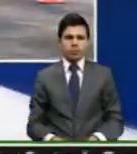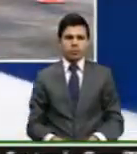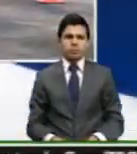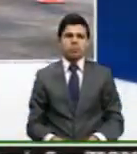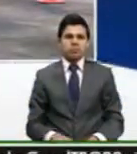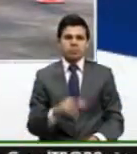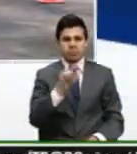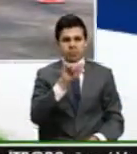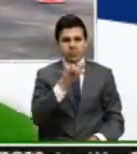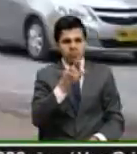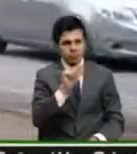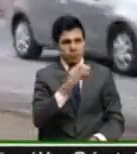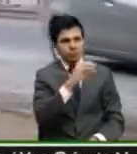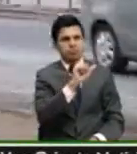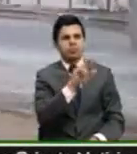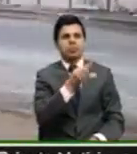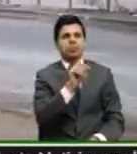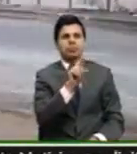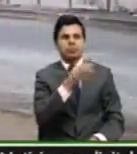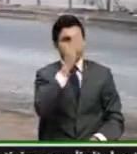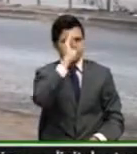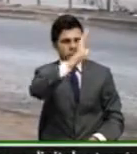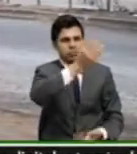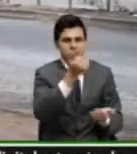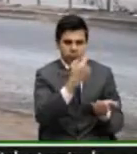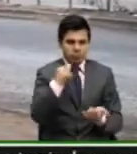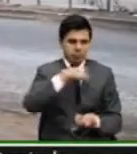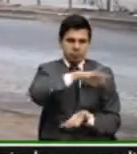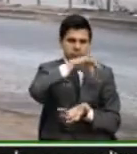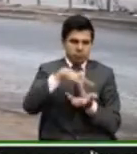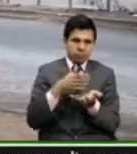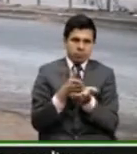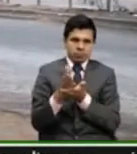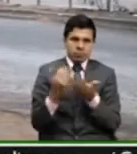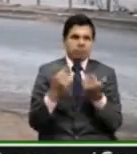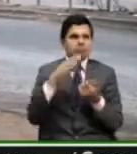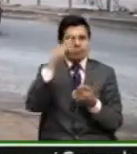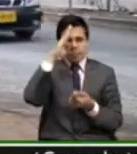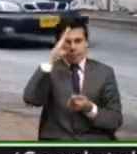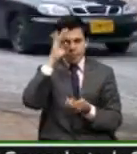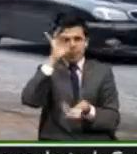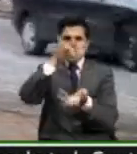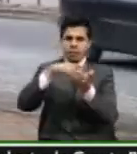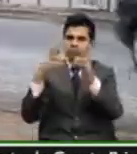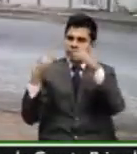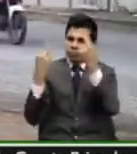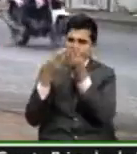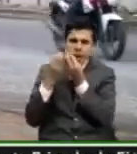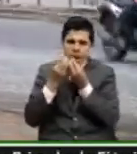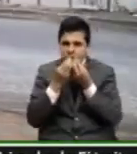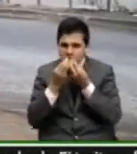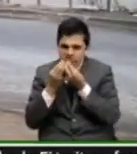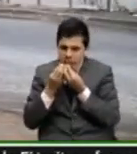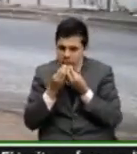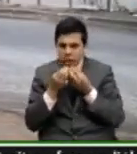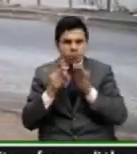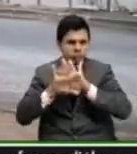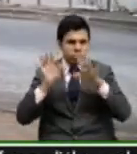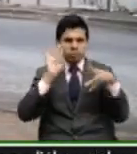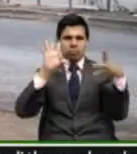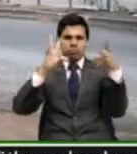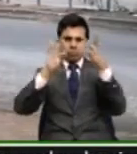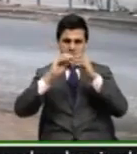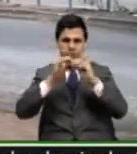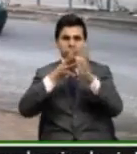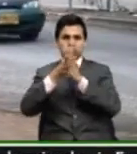Laura Carlos nosotros permanecemos en este lugar y pues aquí las autoridades ya han salido de esa reunión y han confirmado que la prueba de